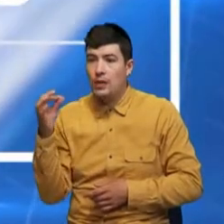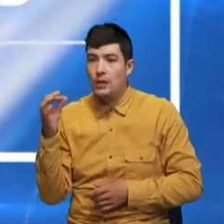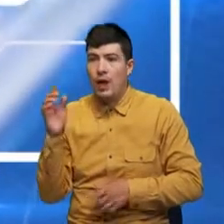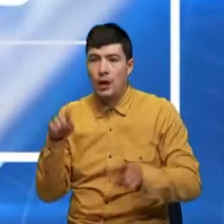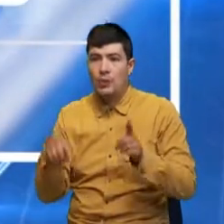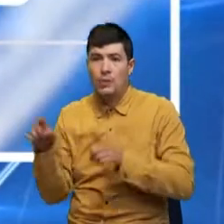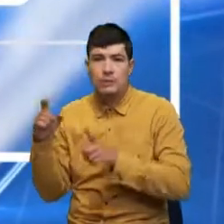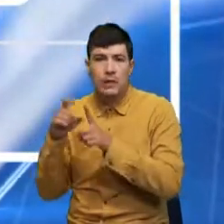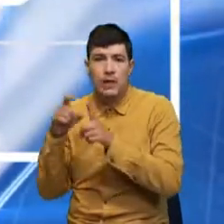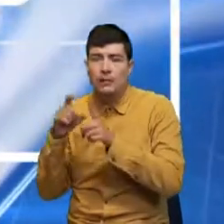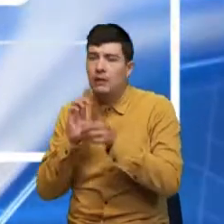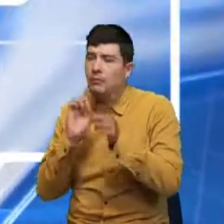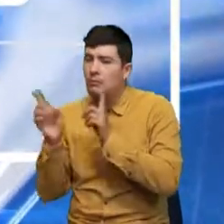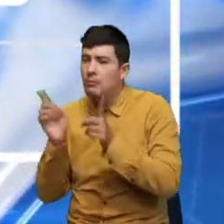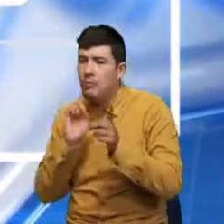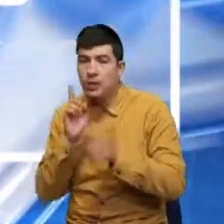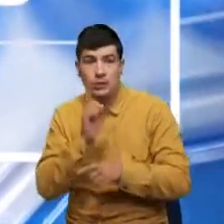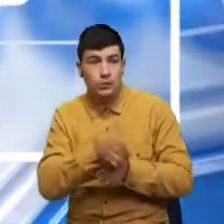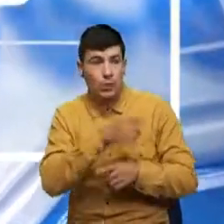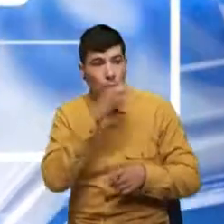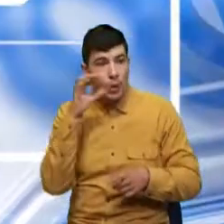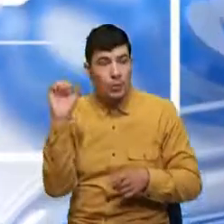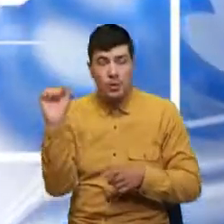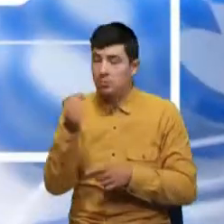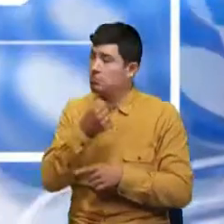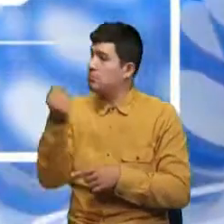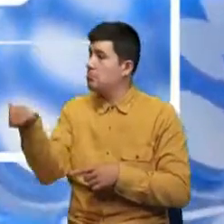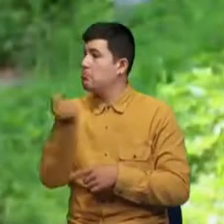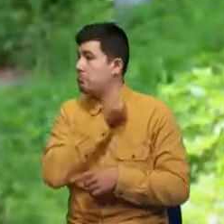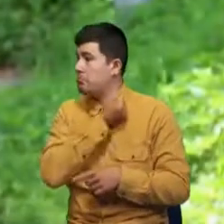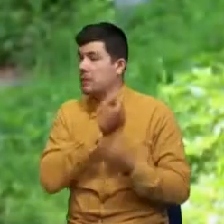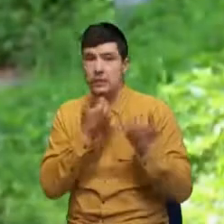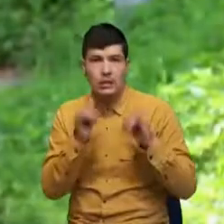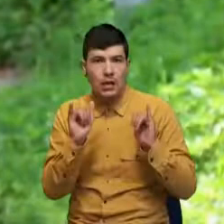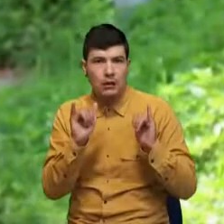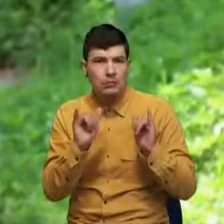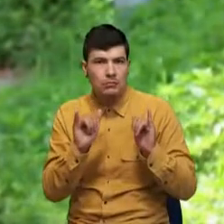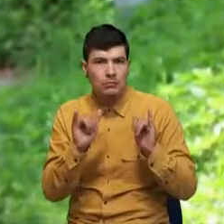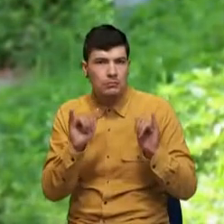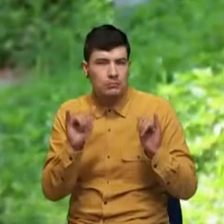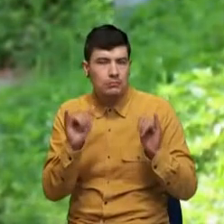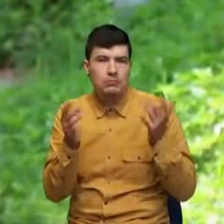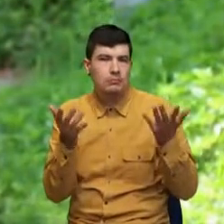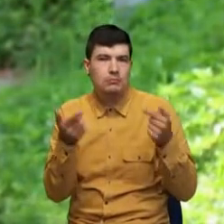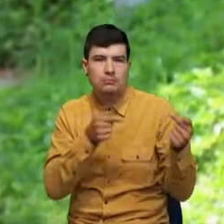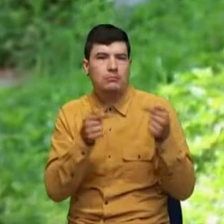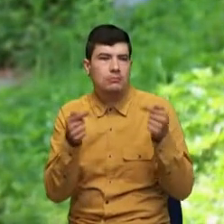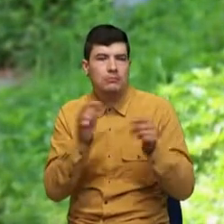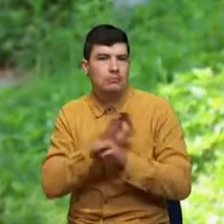unas palabras y el señor se volteó y le clavó el cuchillo. Esta